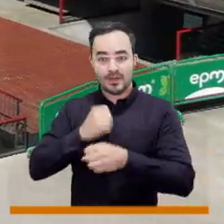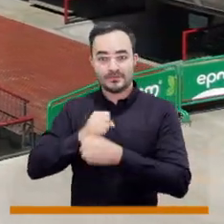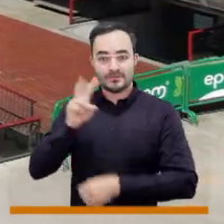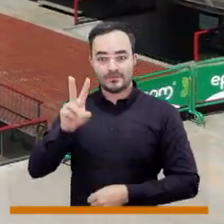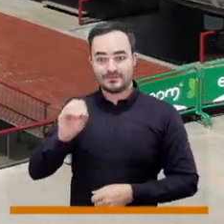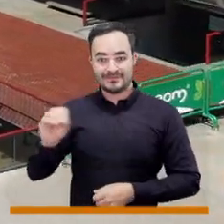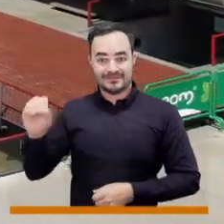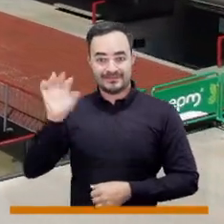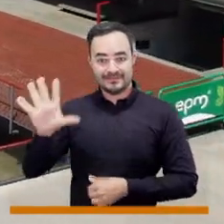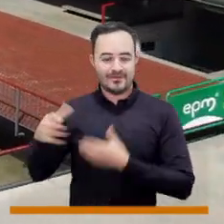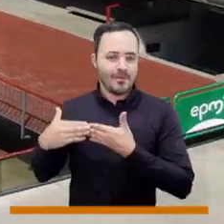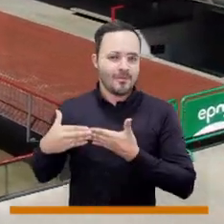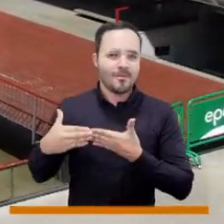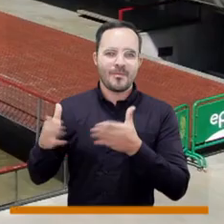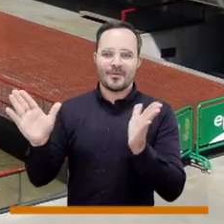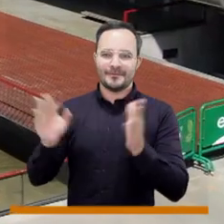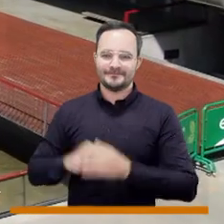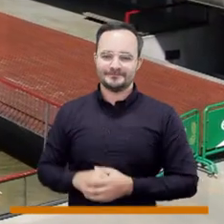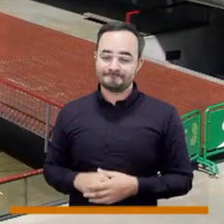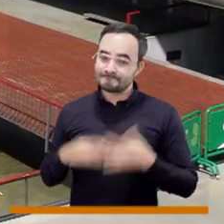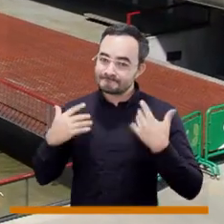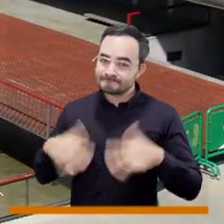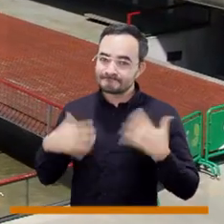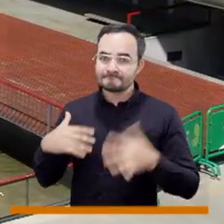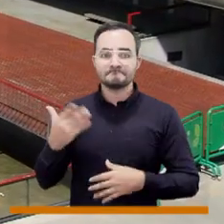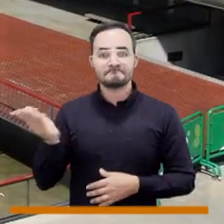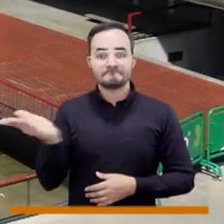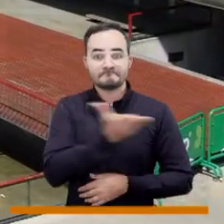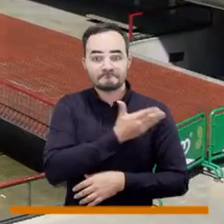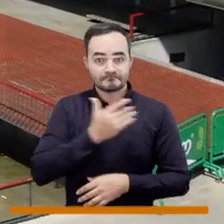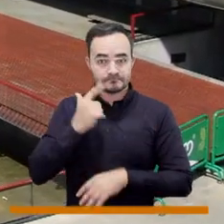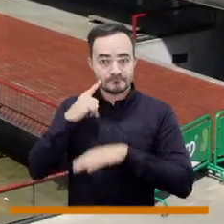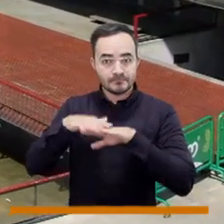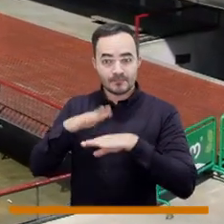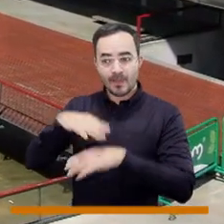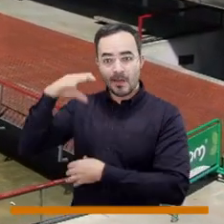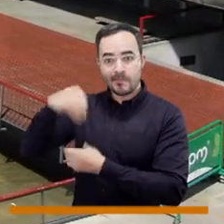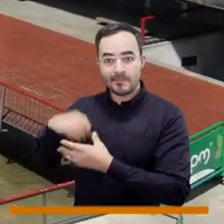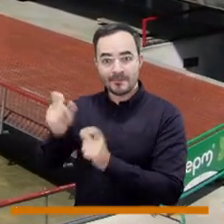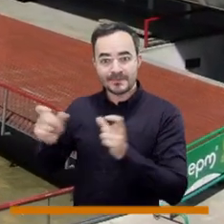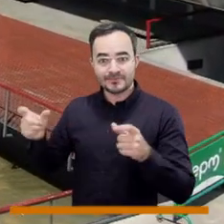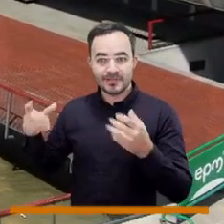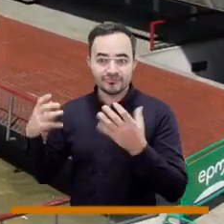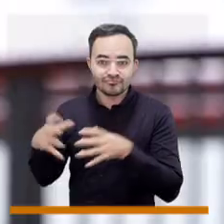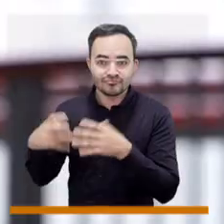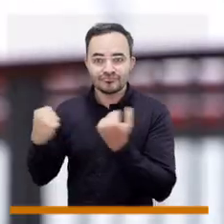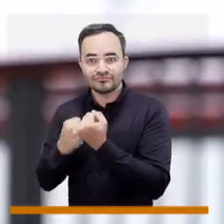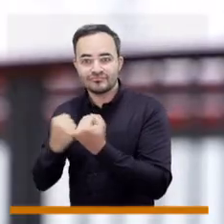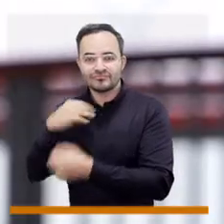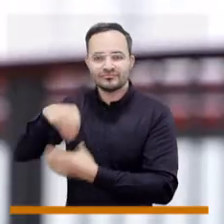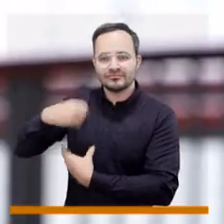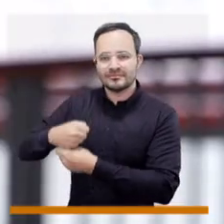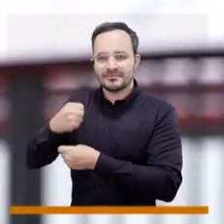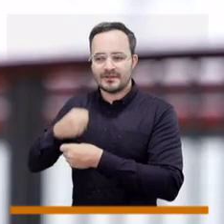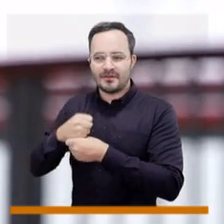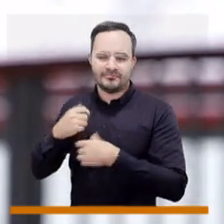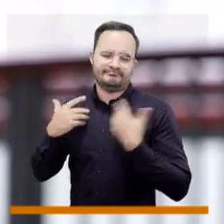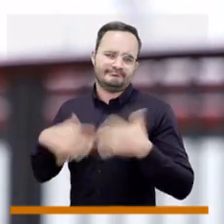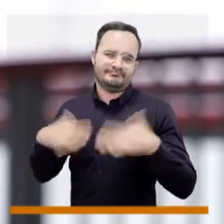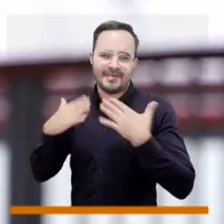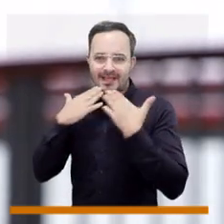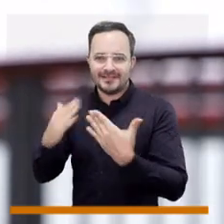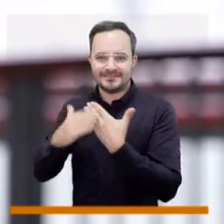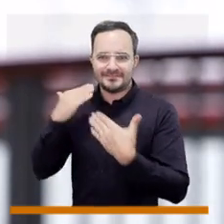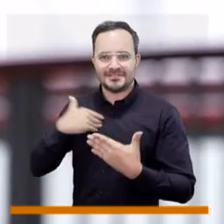a todos los colaboradores, a la gente que se encuentra en todo este espacio, les damos las gracias por acogernos. Hoy